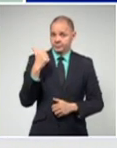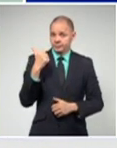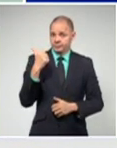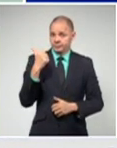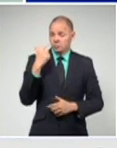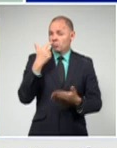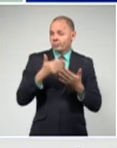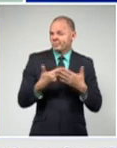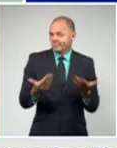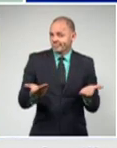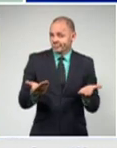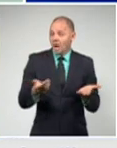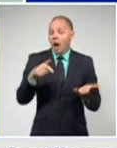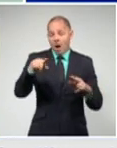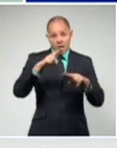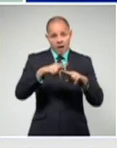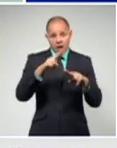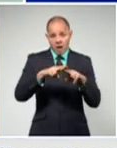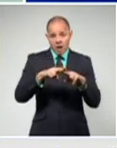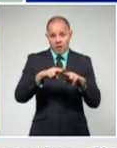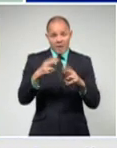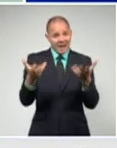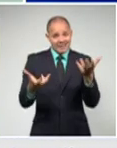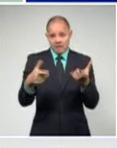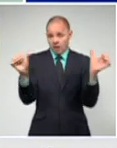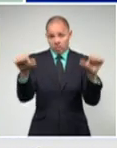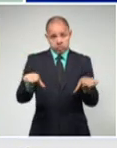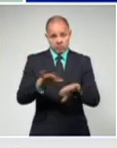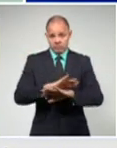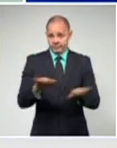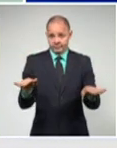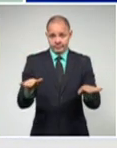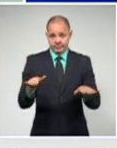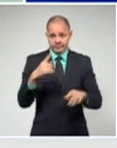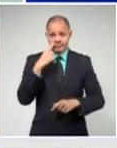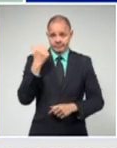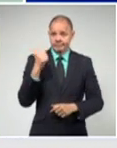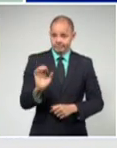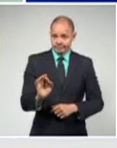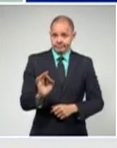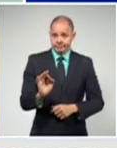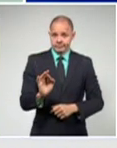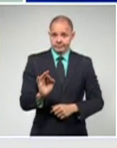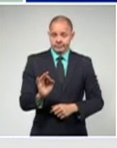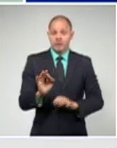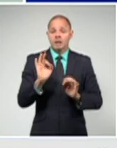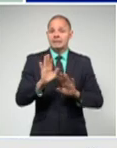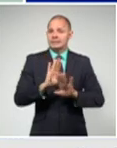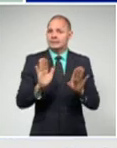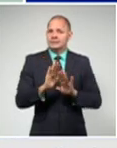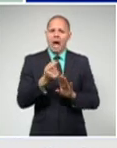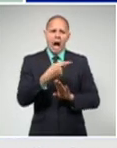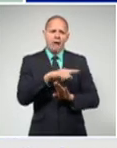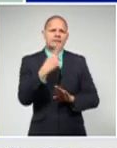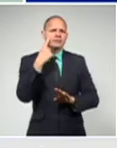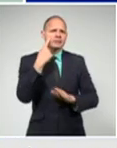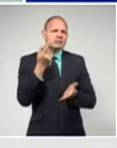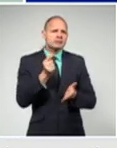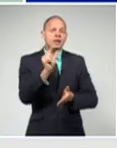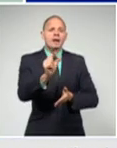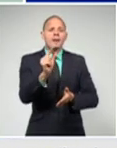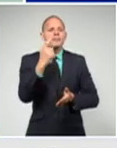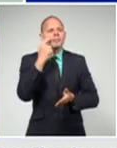la complejidad epidemiológica. De hecho, la provincia de La Habana, de los 12 casos que tienen tasa de incidencia